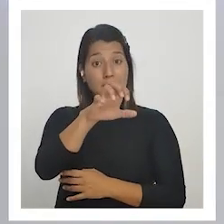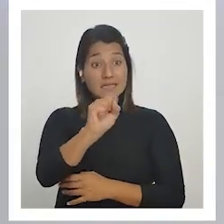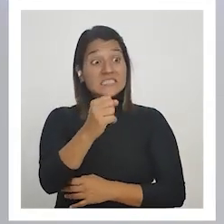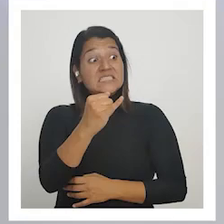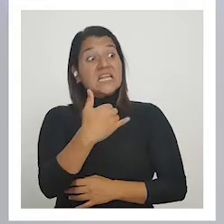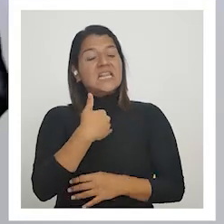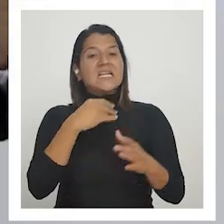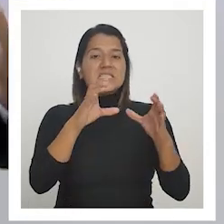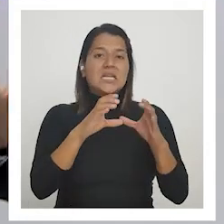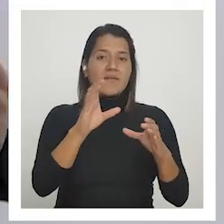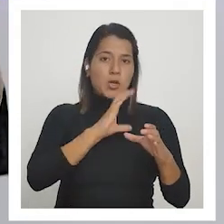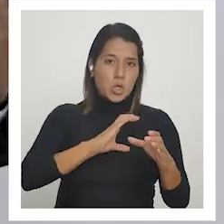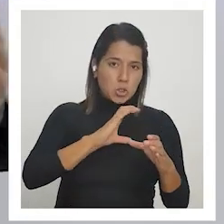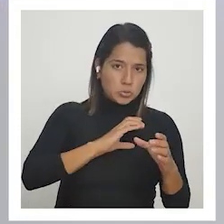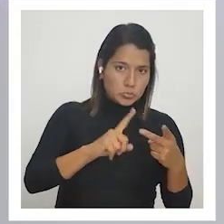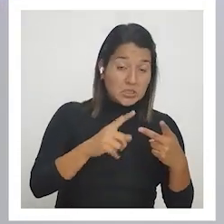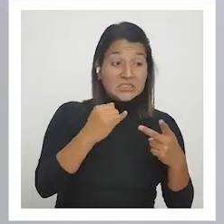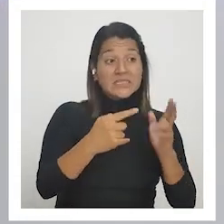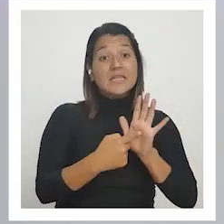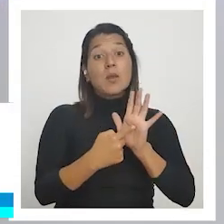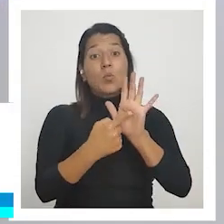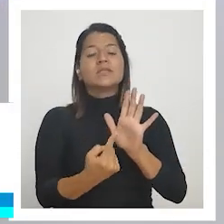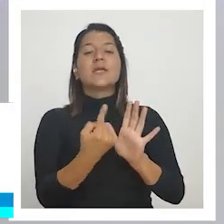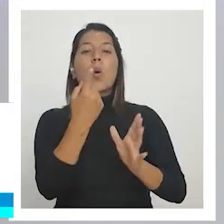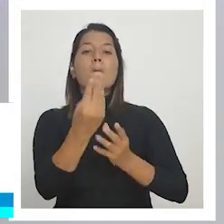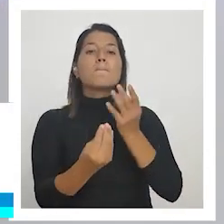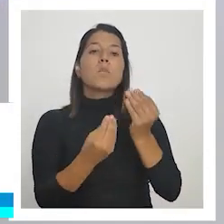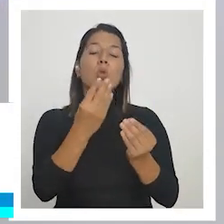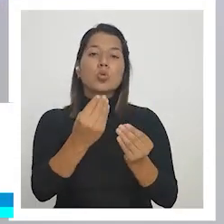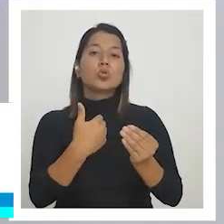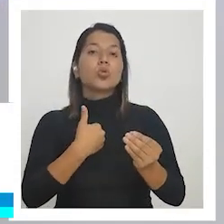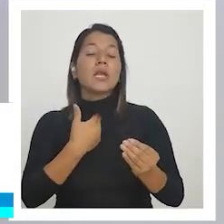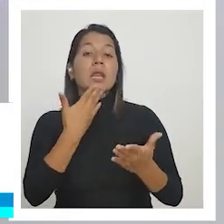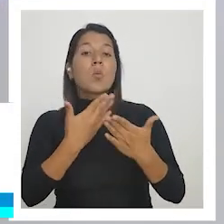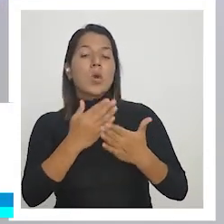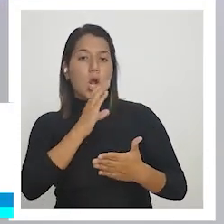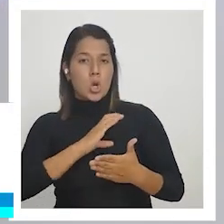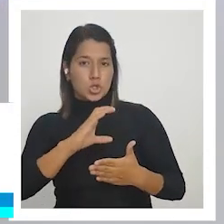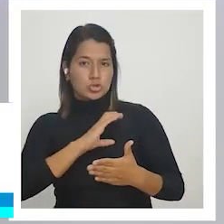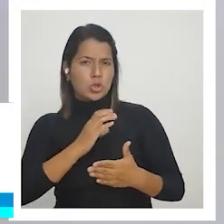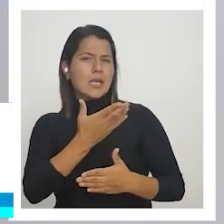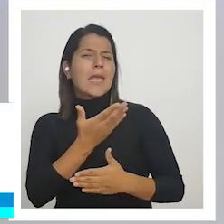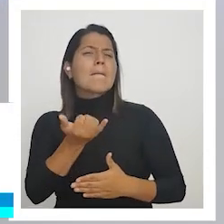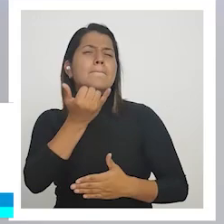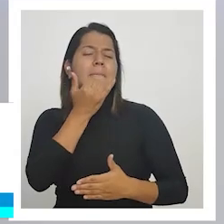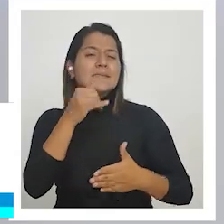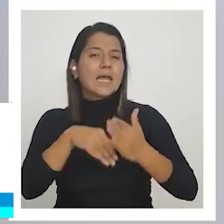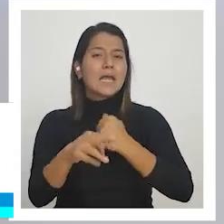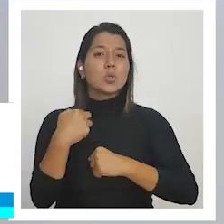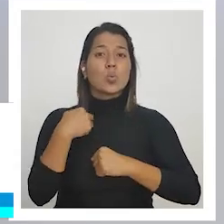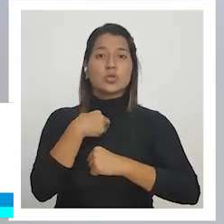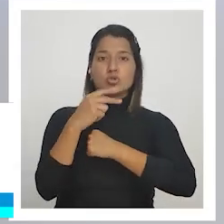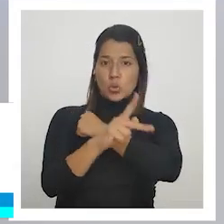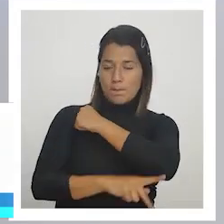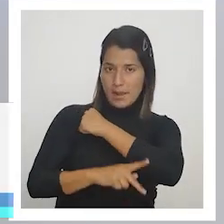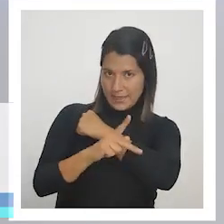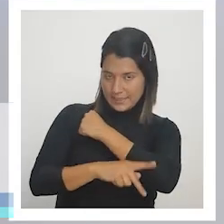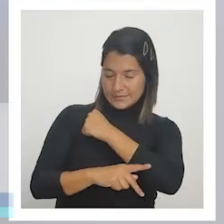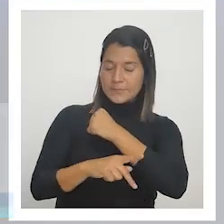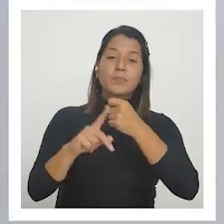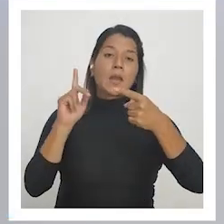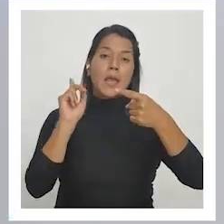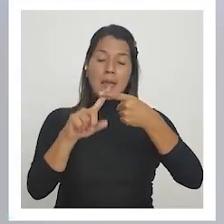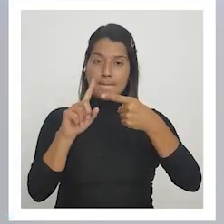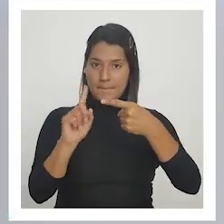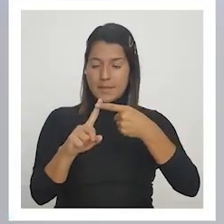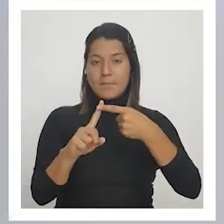que un producto tiene ciertas condiciones. ¿Qué pasa en nuestro país? Lo inclinan primero porque tienen un tamaño, ¿verdad?, que es